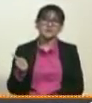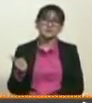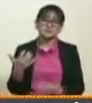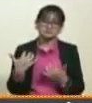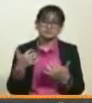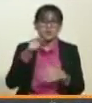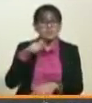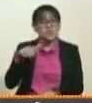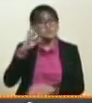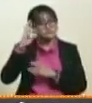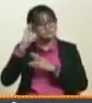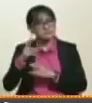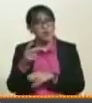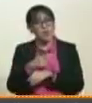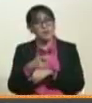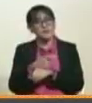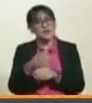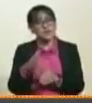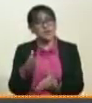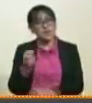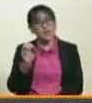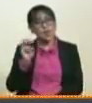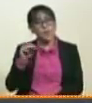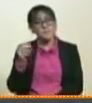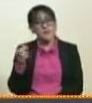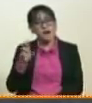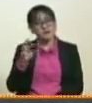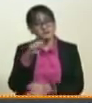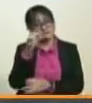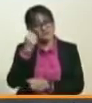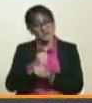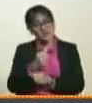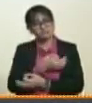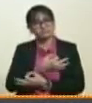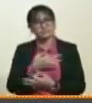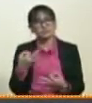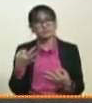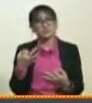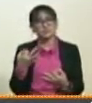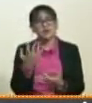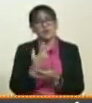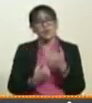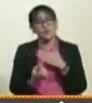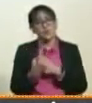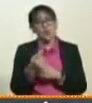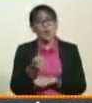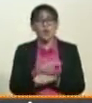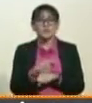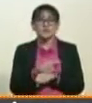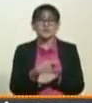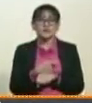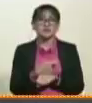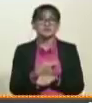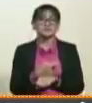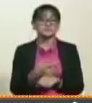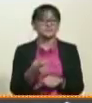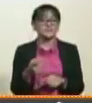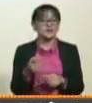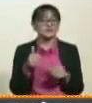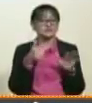pueblo del senado un reconocimiento del gobernador omar el excelente trabajo que está haciendo porque es un solo gobierno tenemos 6 frentes de trabajo 6